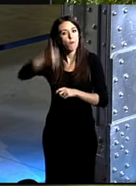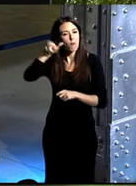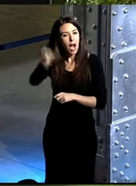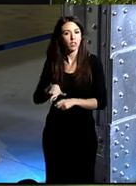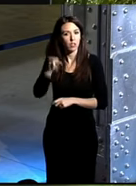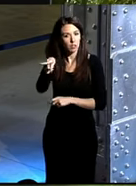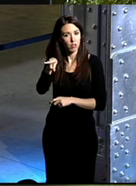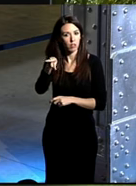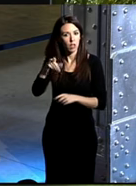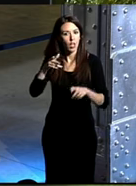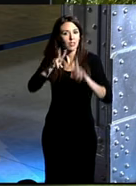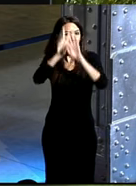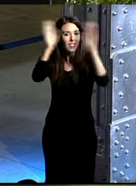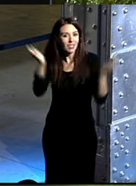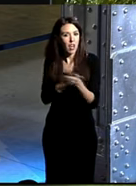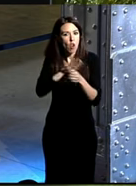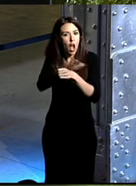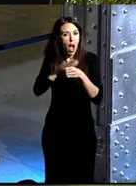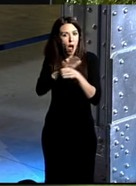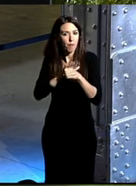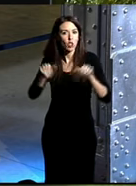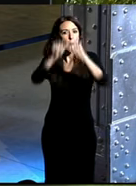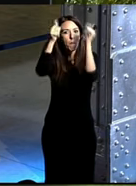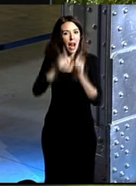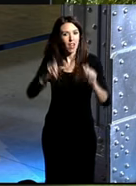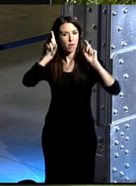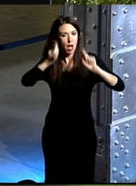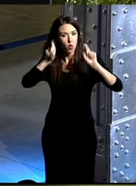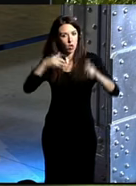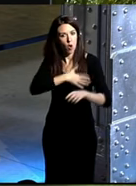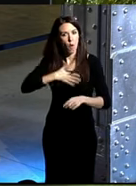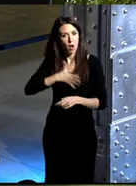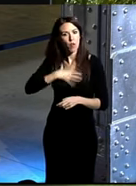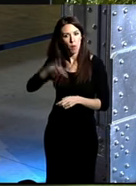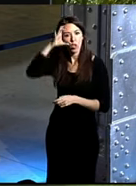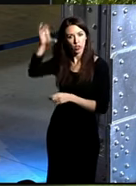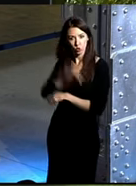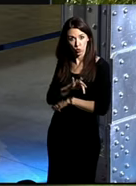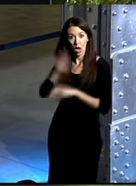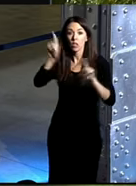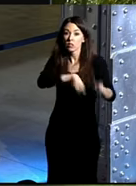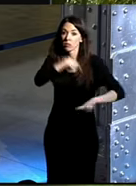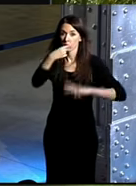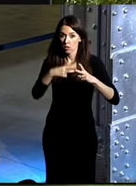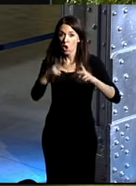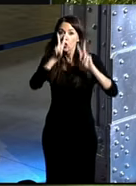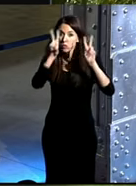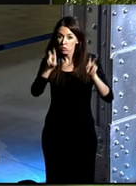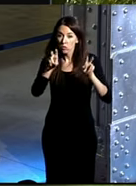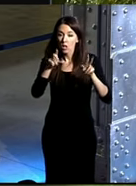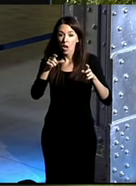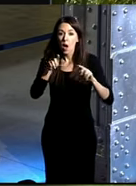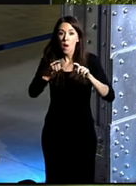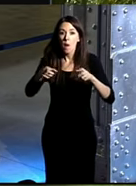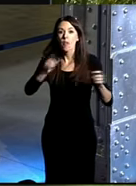mayores exponentes a nivel internacional en el ámbito del paradigma en educación. Será un placer poderle escuchar. Posteriormente, vamos a pasar a